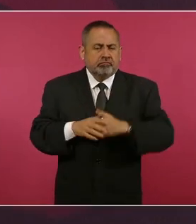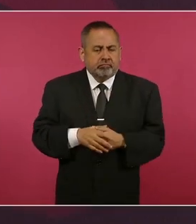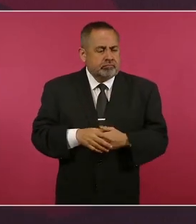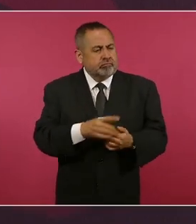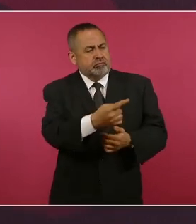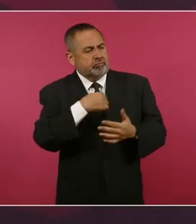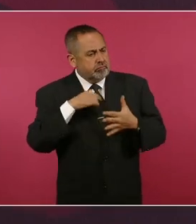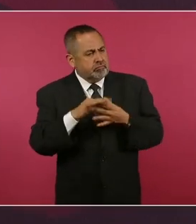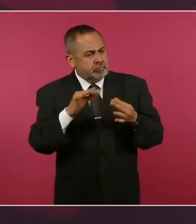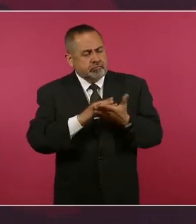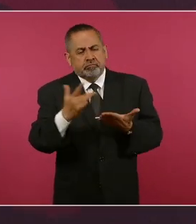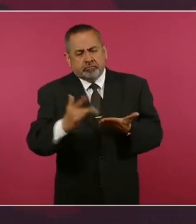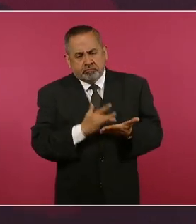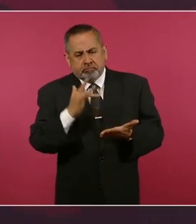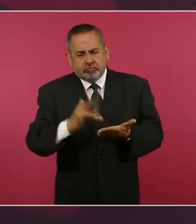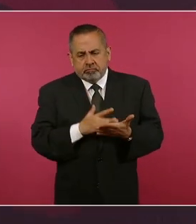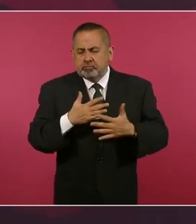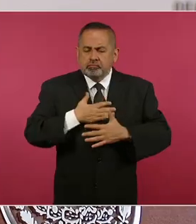expresando su apoyo.